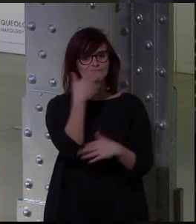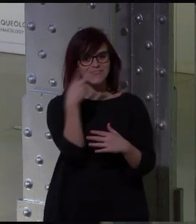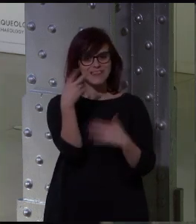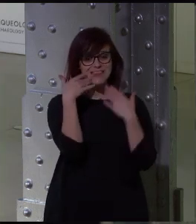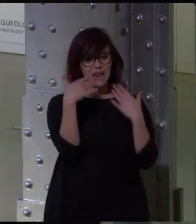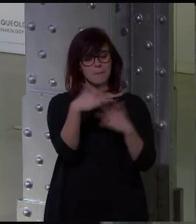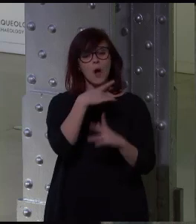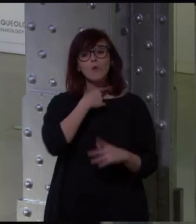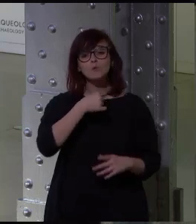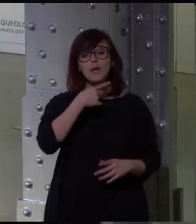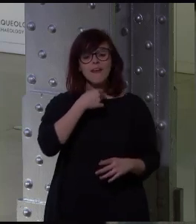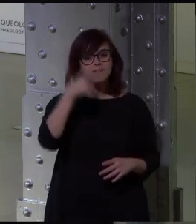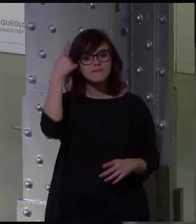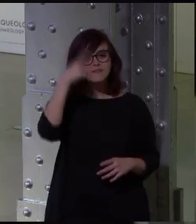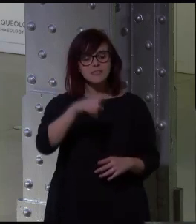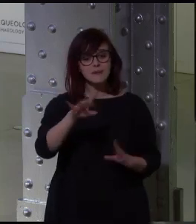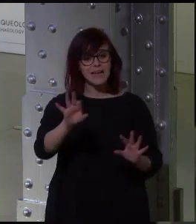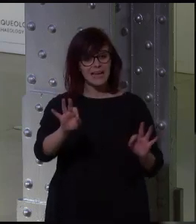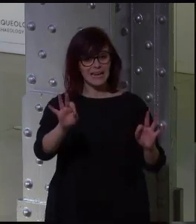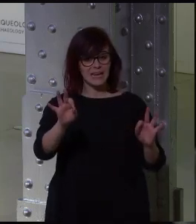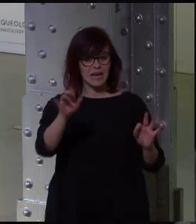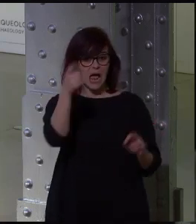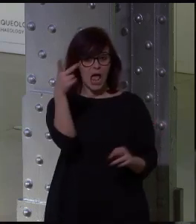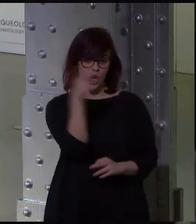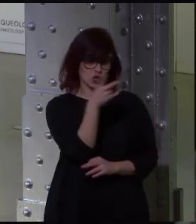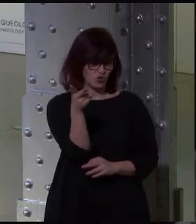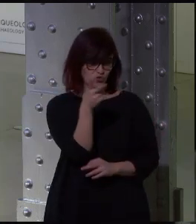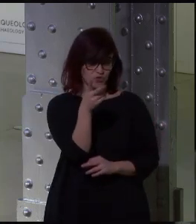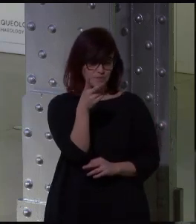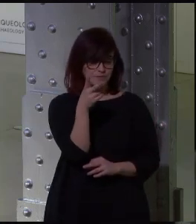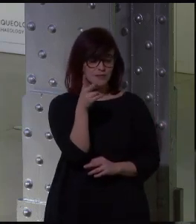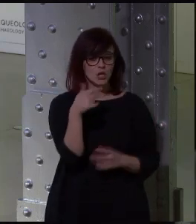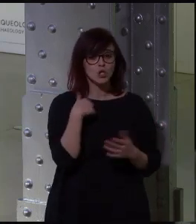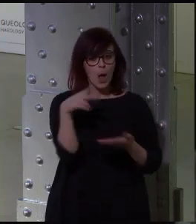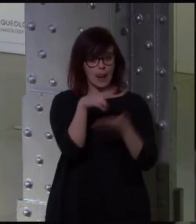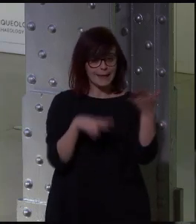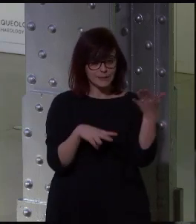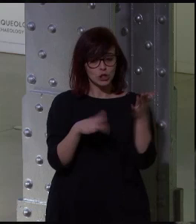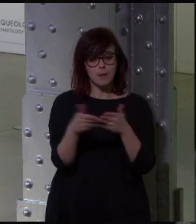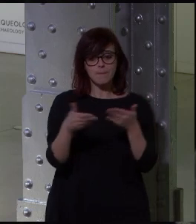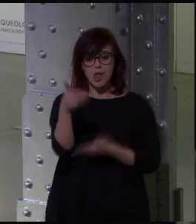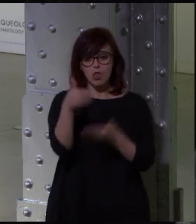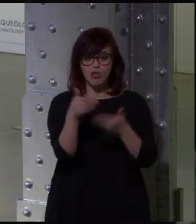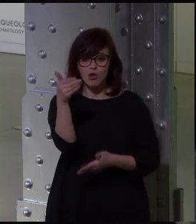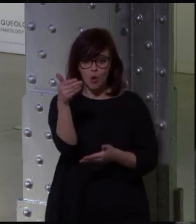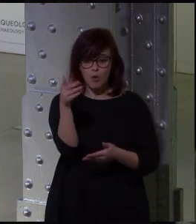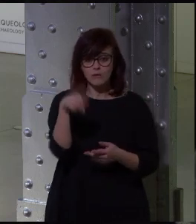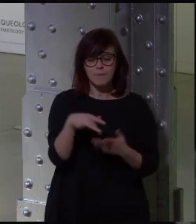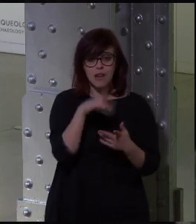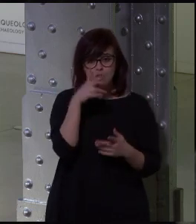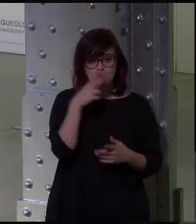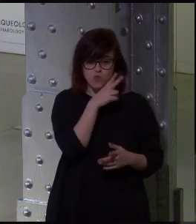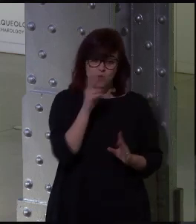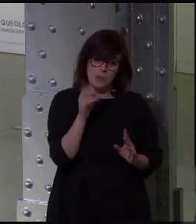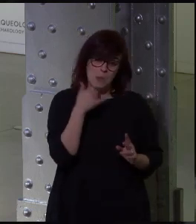Me gustaría, bajo al experto Manu, bueno, a ti también, como yo soy lector bastante de periódicos y soy también comprometido,